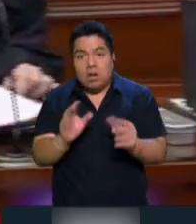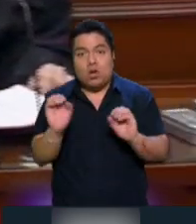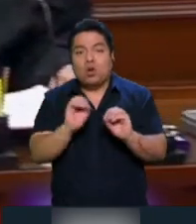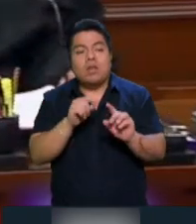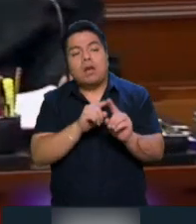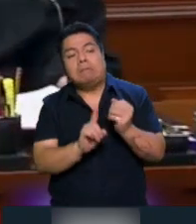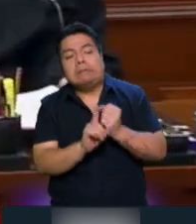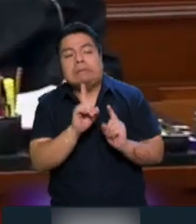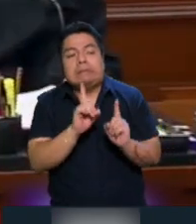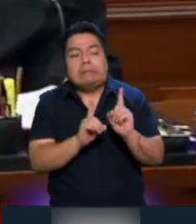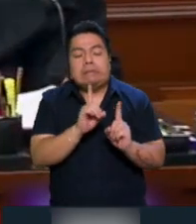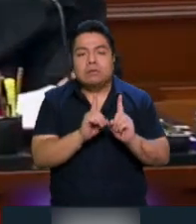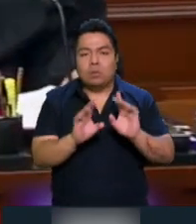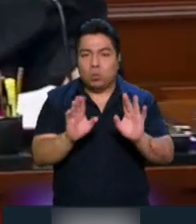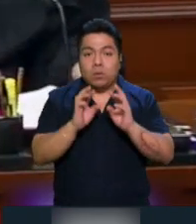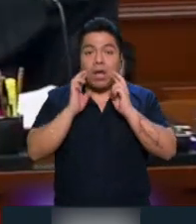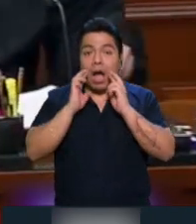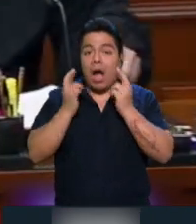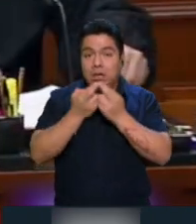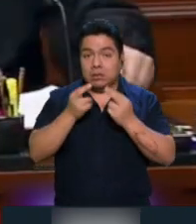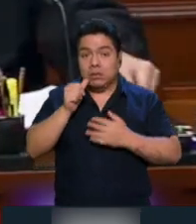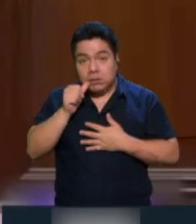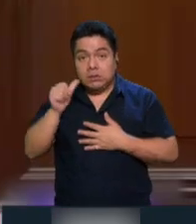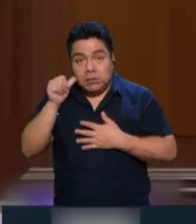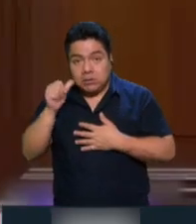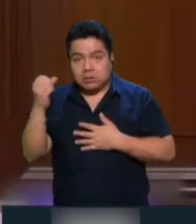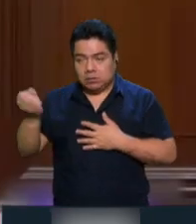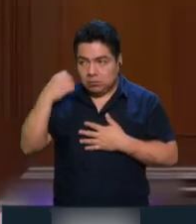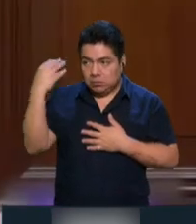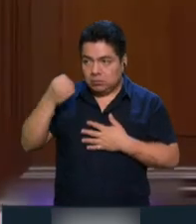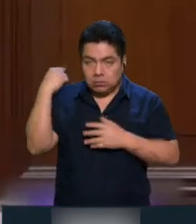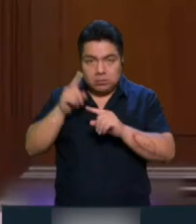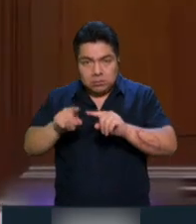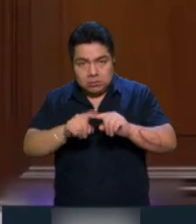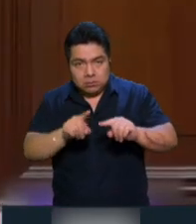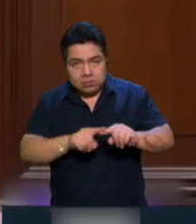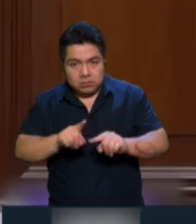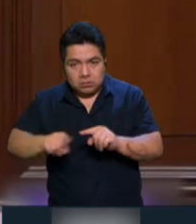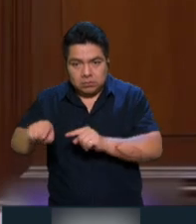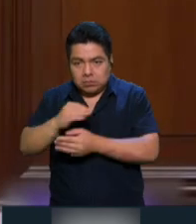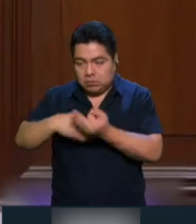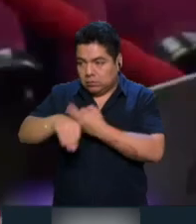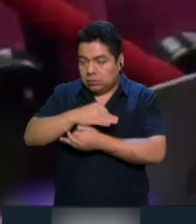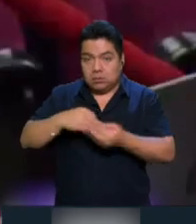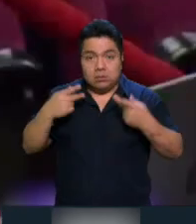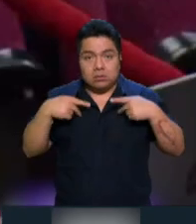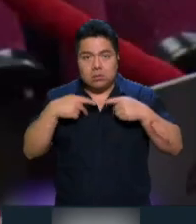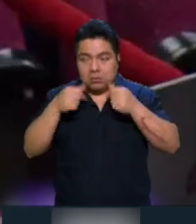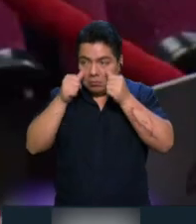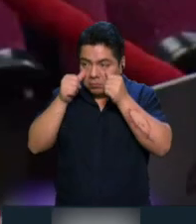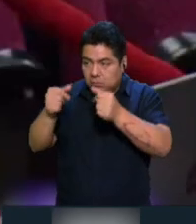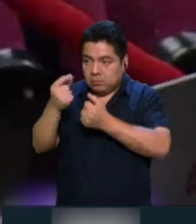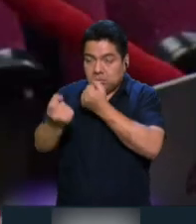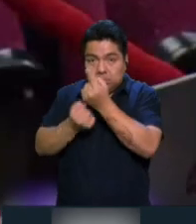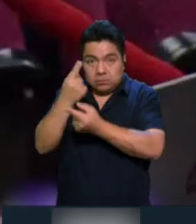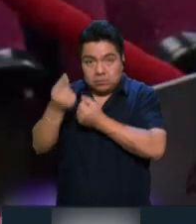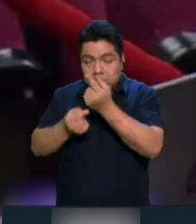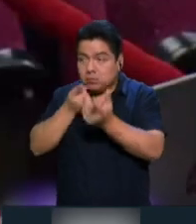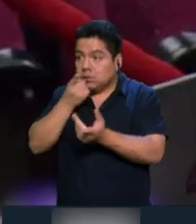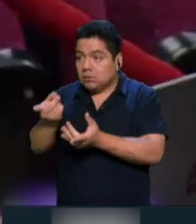contenido. La sesión realizada ayer tuvo fuertes posicionamientos por parte de las y los integrantes del Pleno. Escuchemos algunos de